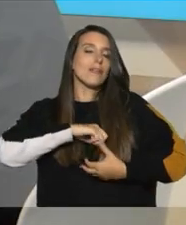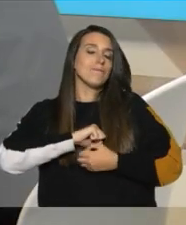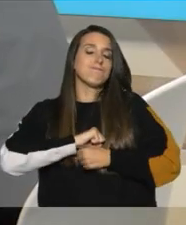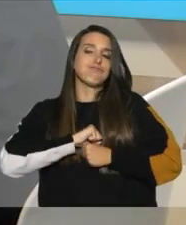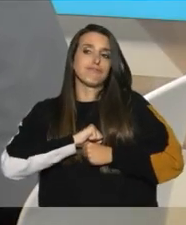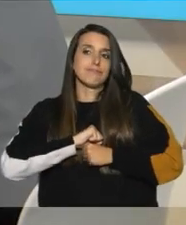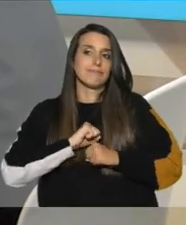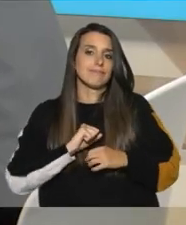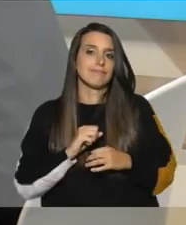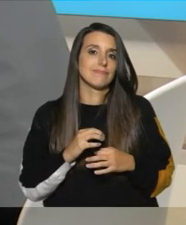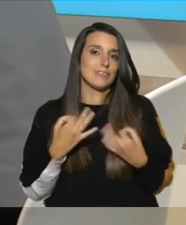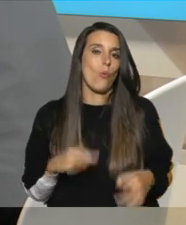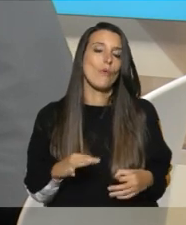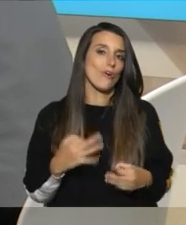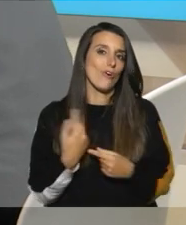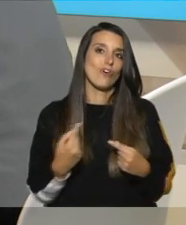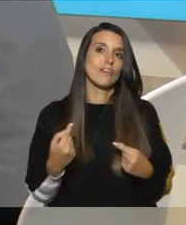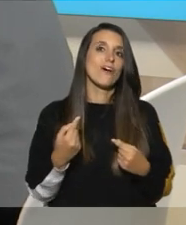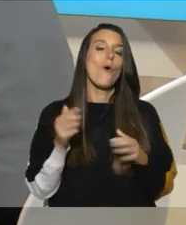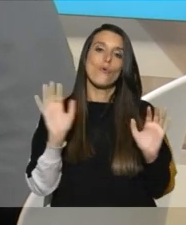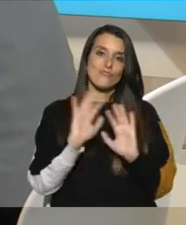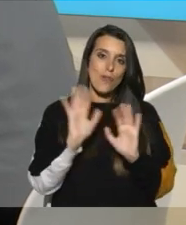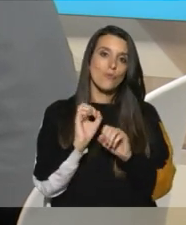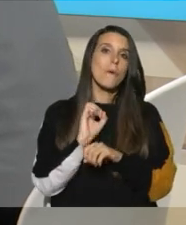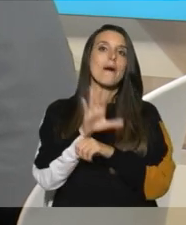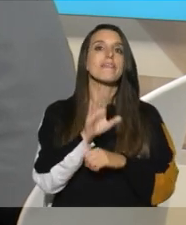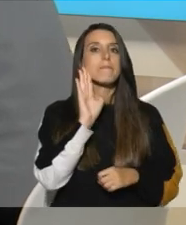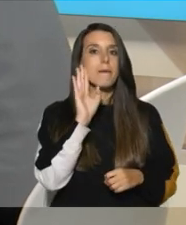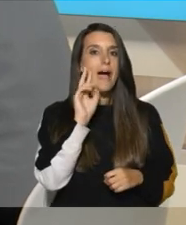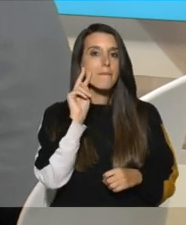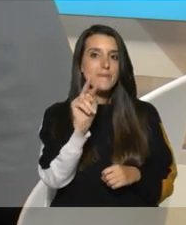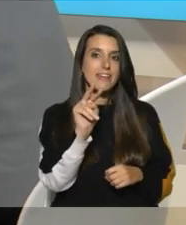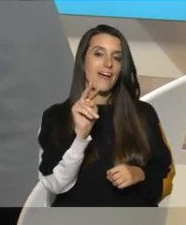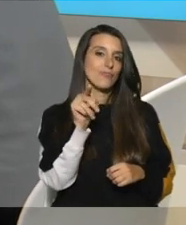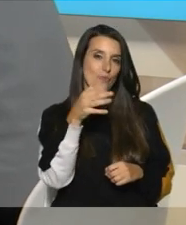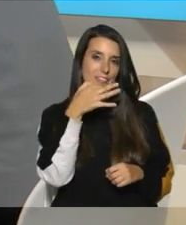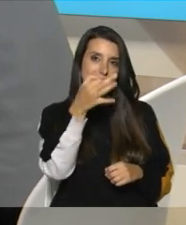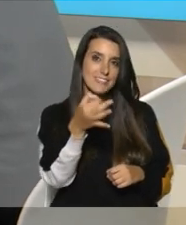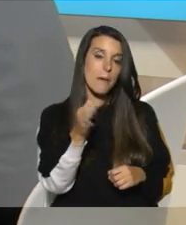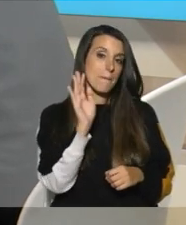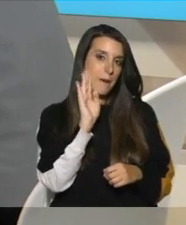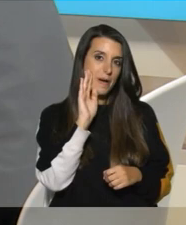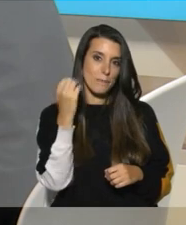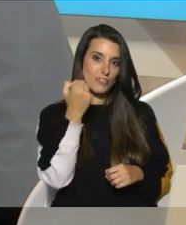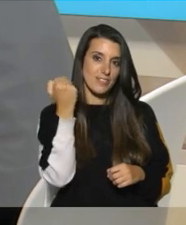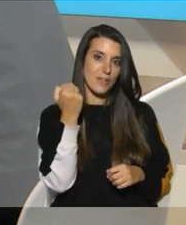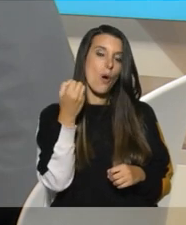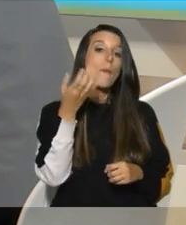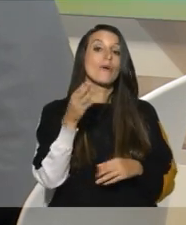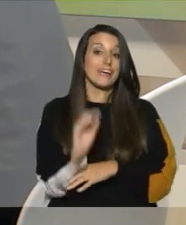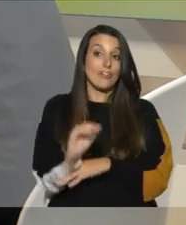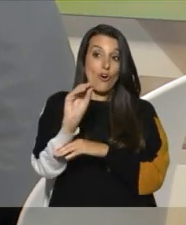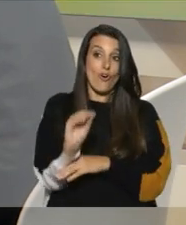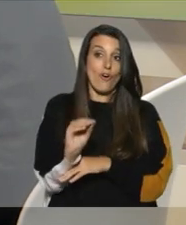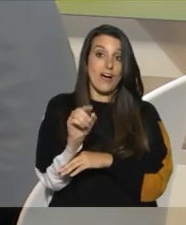mirando, le mandamos un saludo también a ella, que seguramente está atenta a lo que está diciendo, y ella fue protagonista también porque lo tuvo que criar